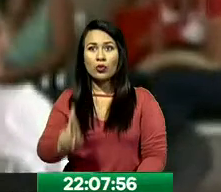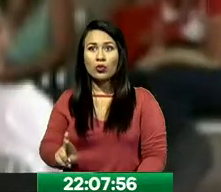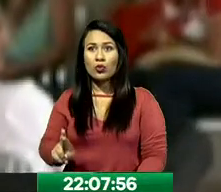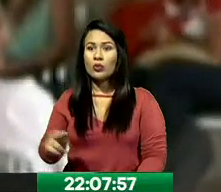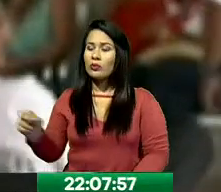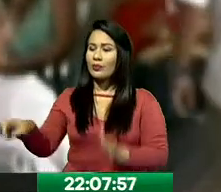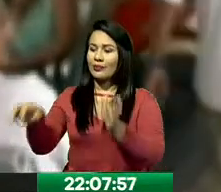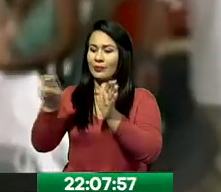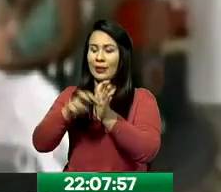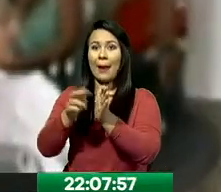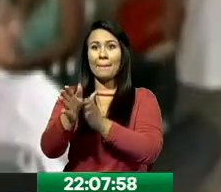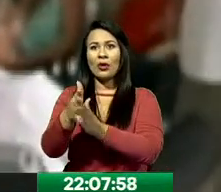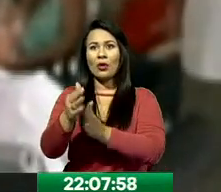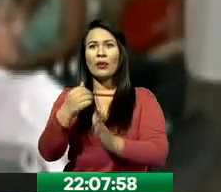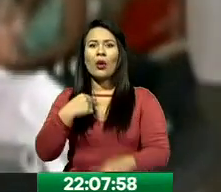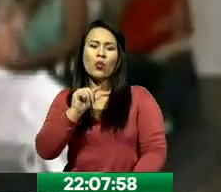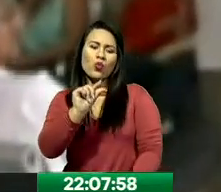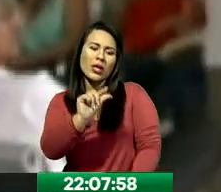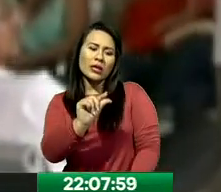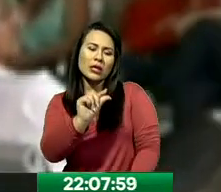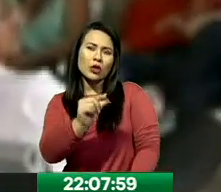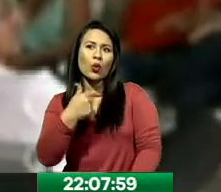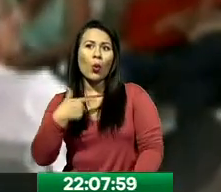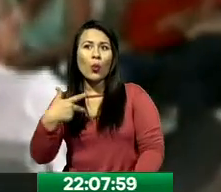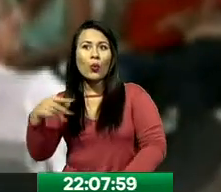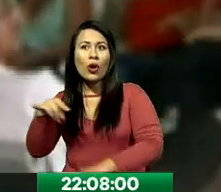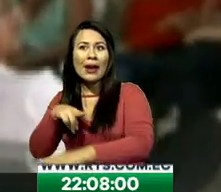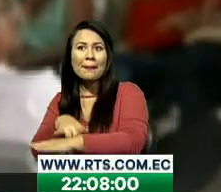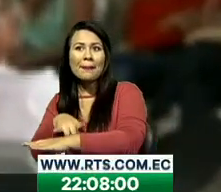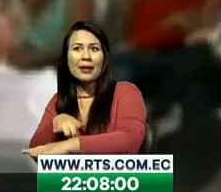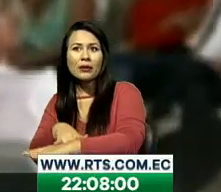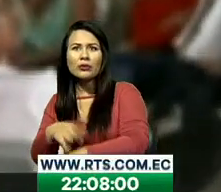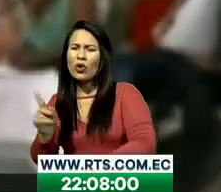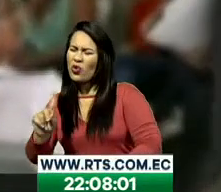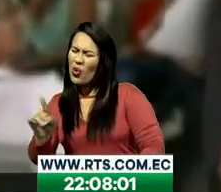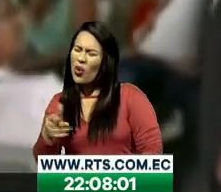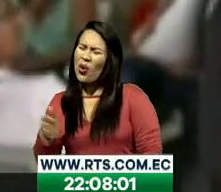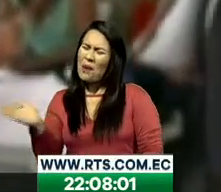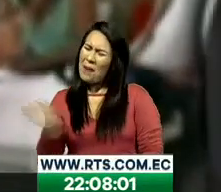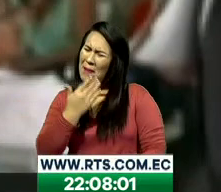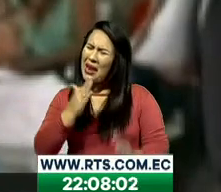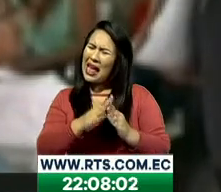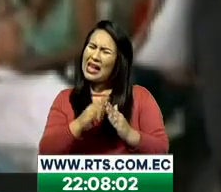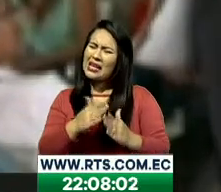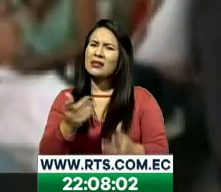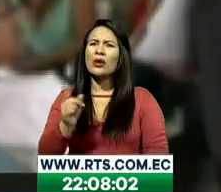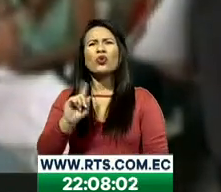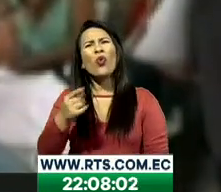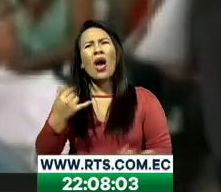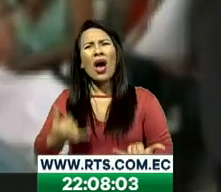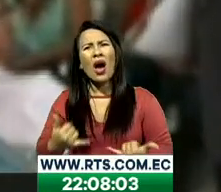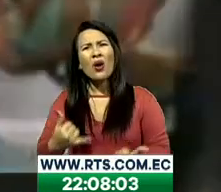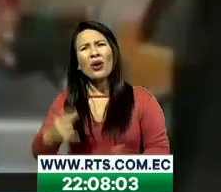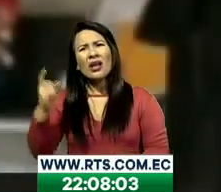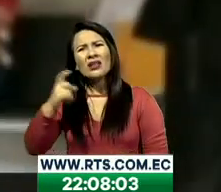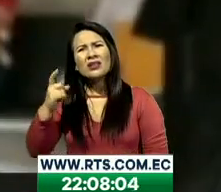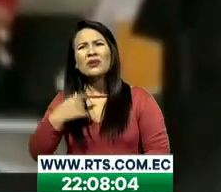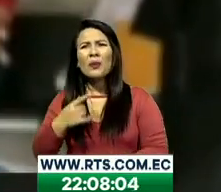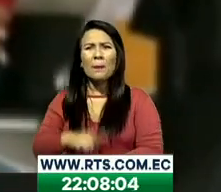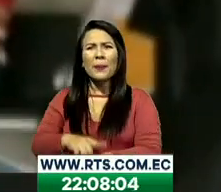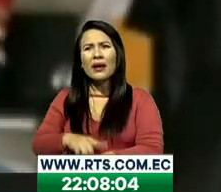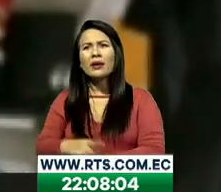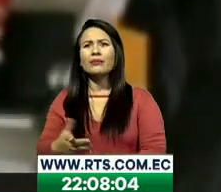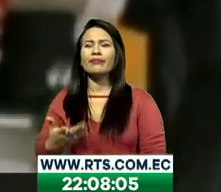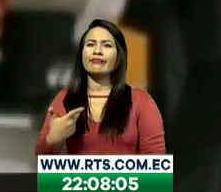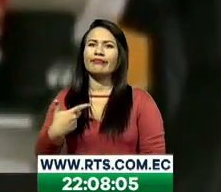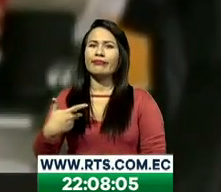Entonces me dice, mamita, ya vengo, dice, voy al baño. Le digo, mijito, no vaya, que ya nos vamos. No, él se me zafó de mis manos. Estaba otra